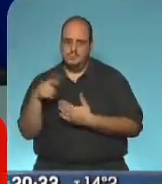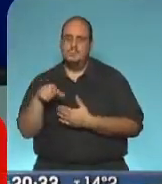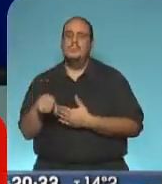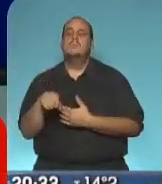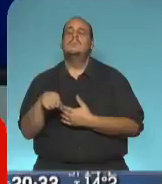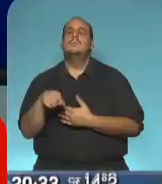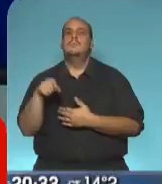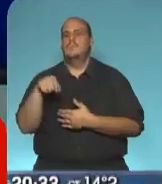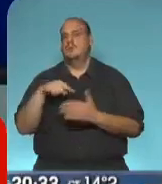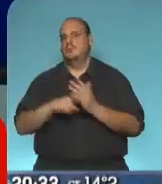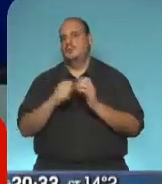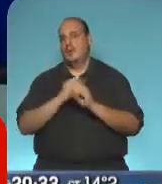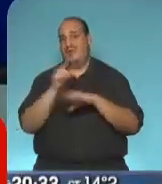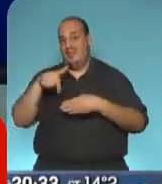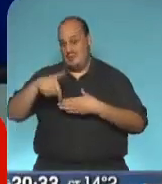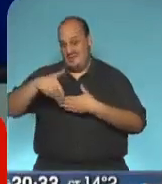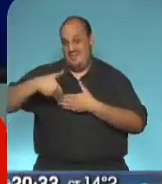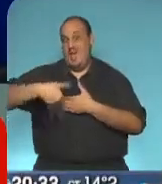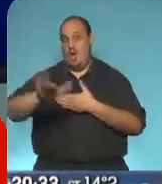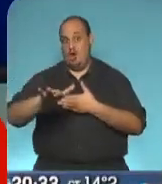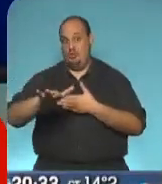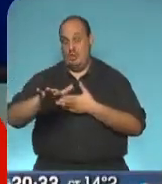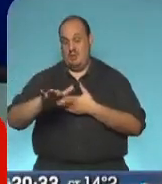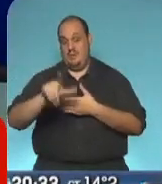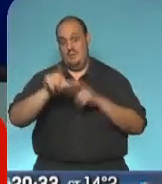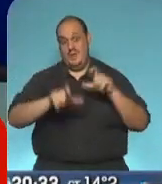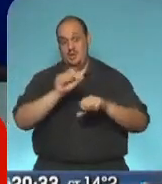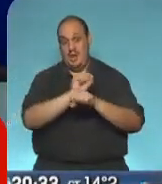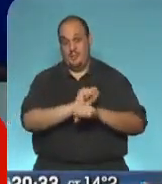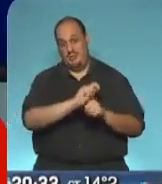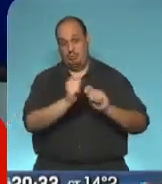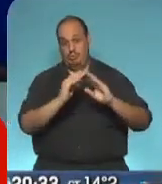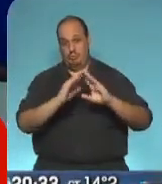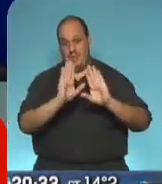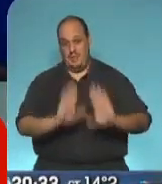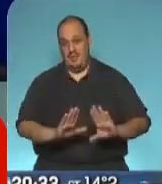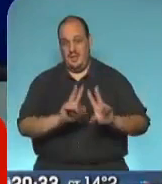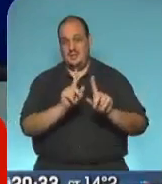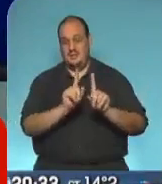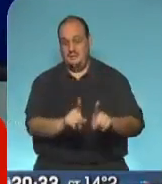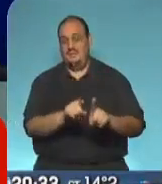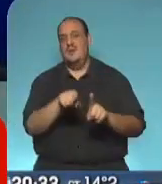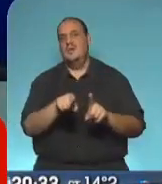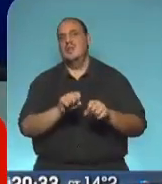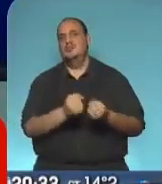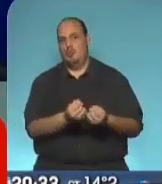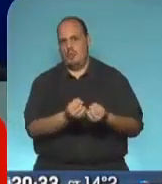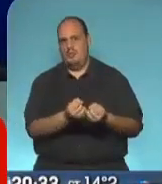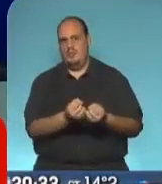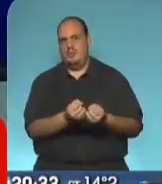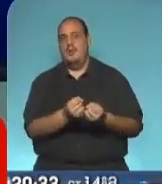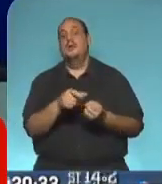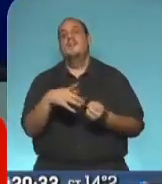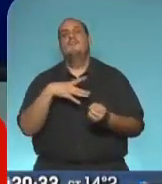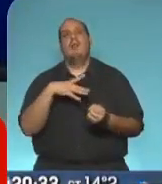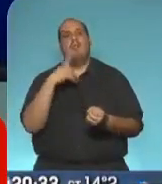que esto es a partir de ahora, con las prisiones domiciliarias que estaban todavía en revisión, esas quedan suspendidas, y lo que también queda en